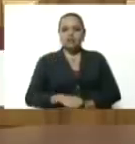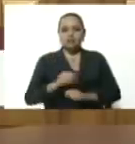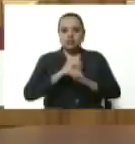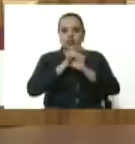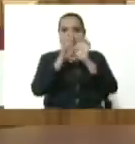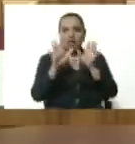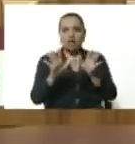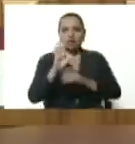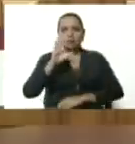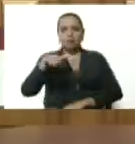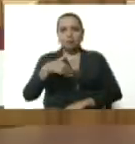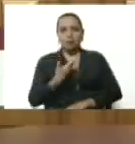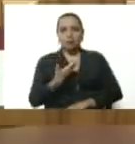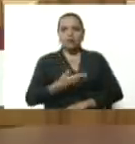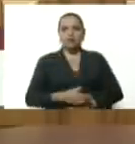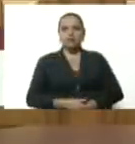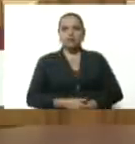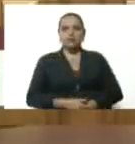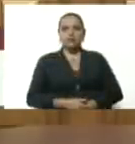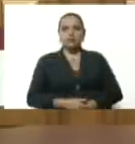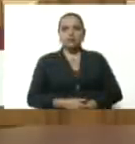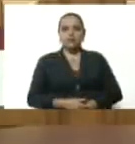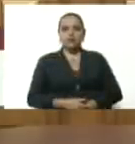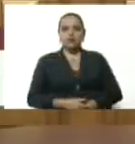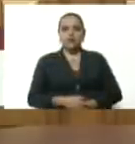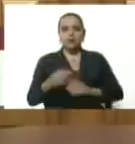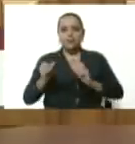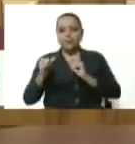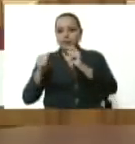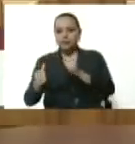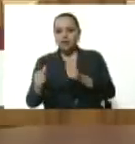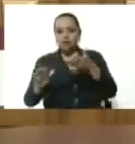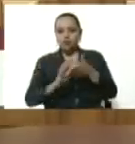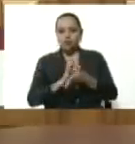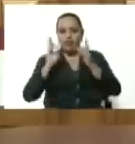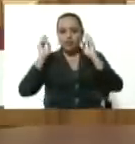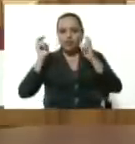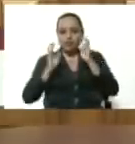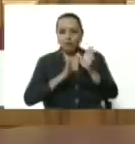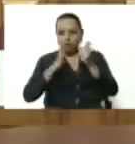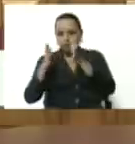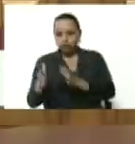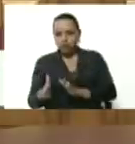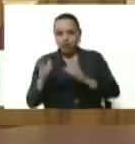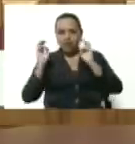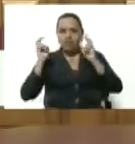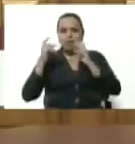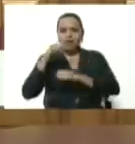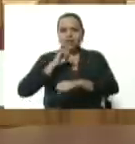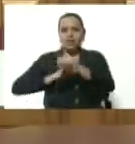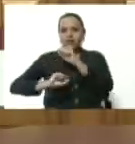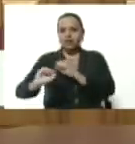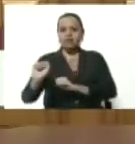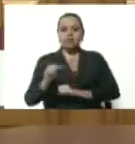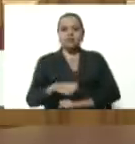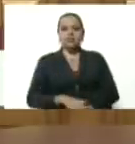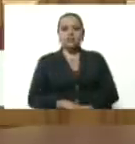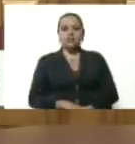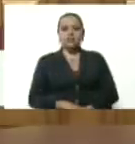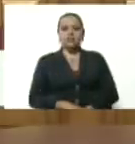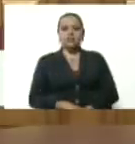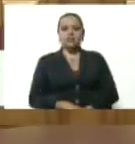después pasar al tema que nos ocupaba específicamente, que es el tema de la defensa